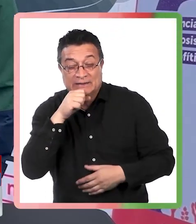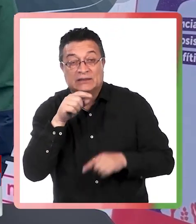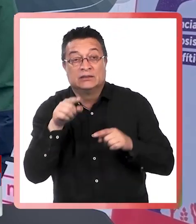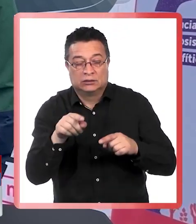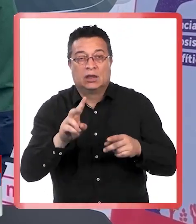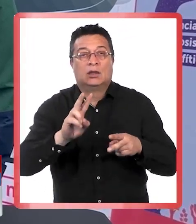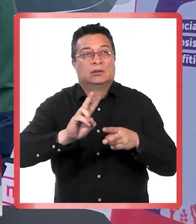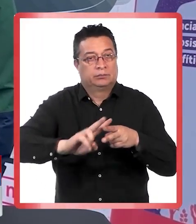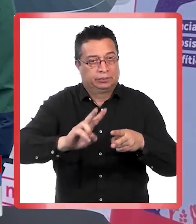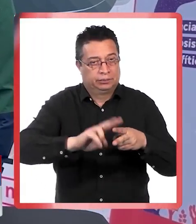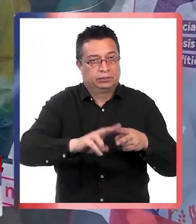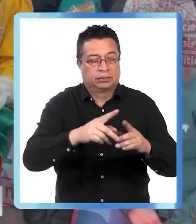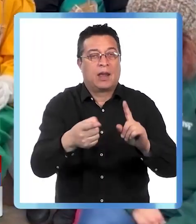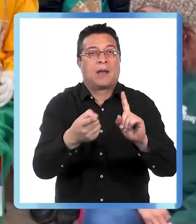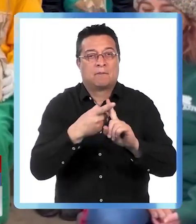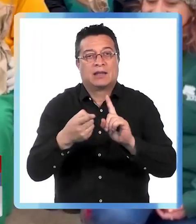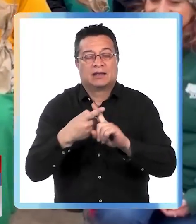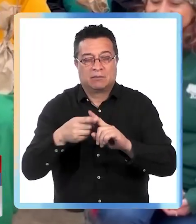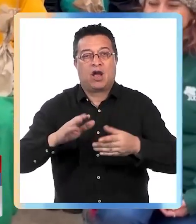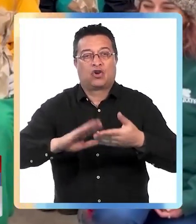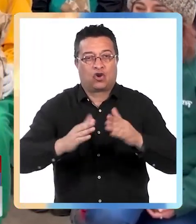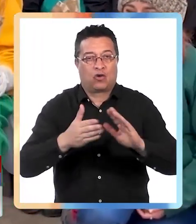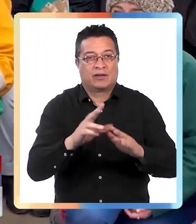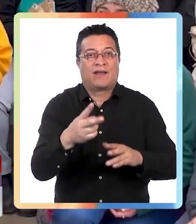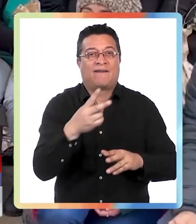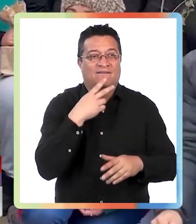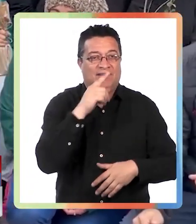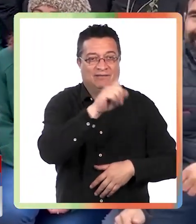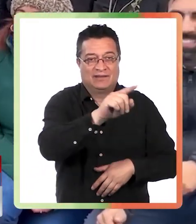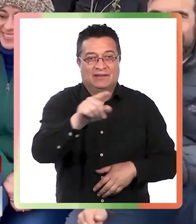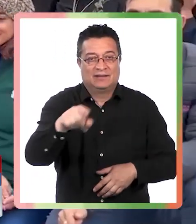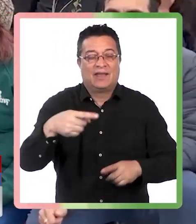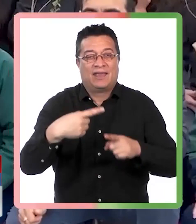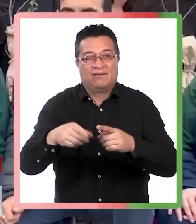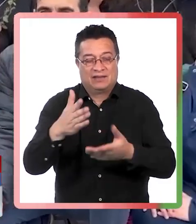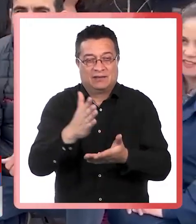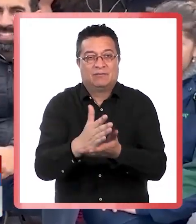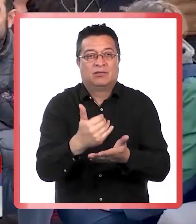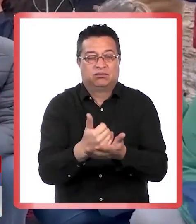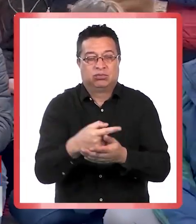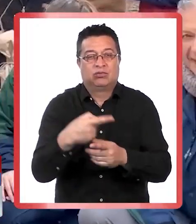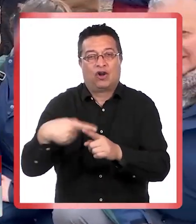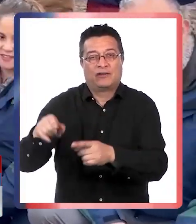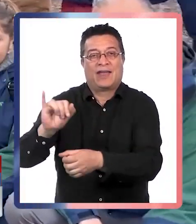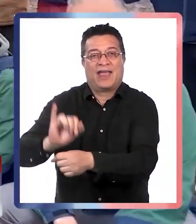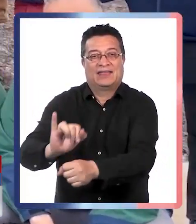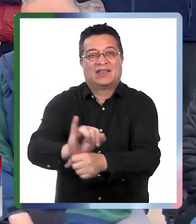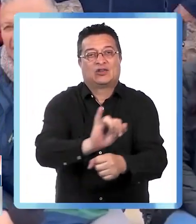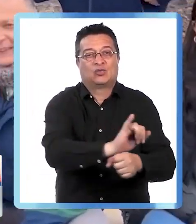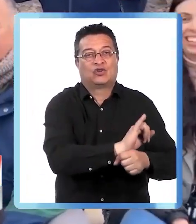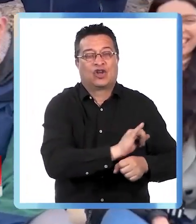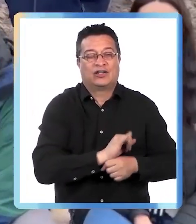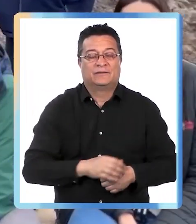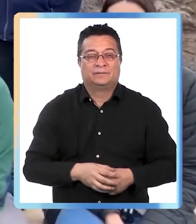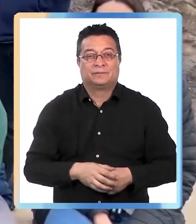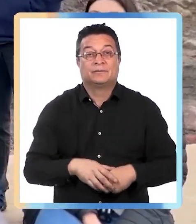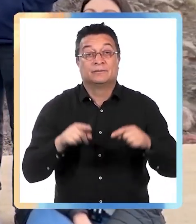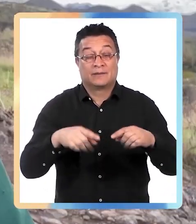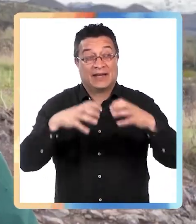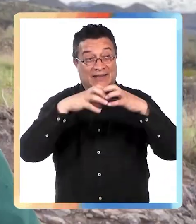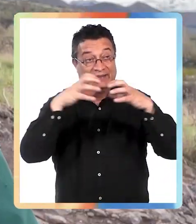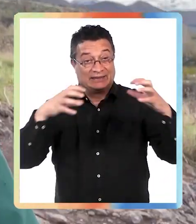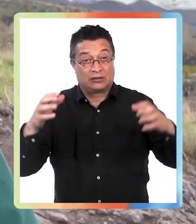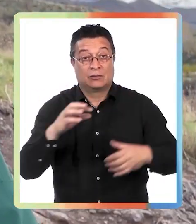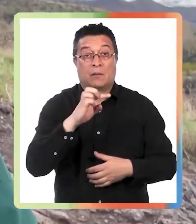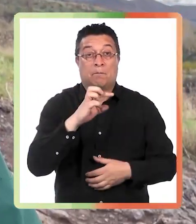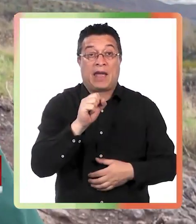Todo esto contemplando la participación de la comunidad residente en los diferentes operativos interinstitucionales. Este cerro,